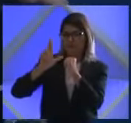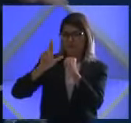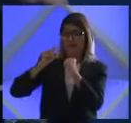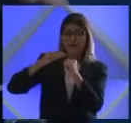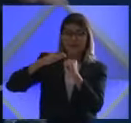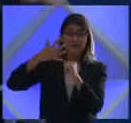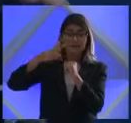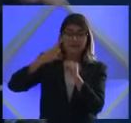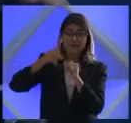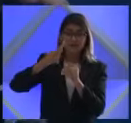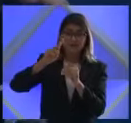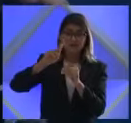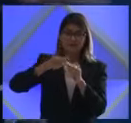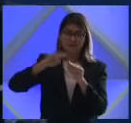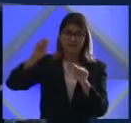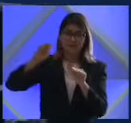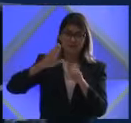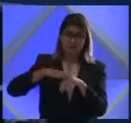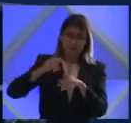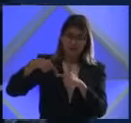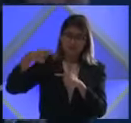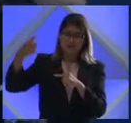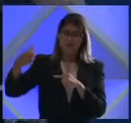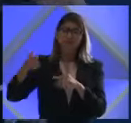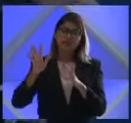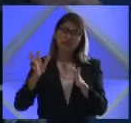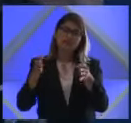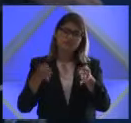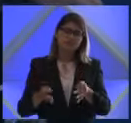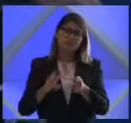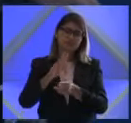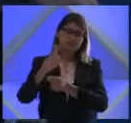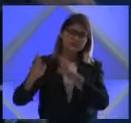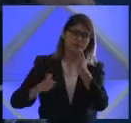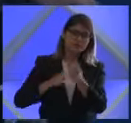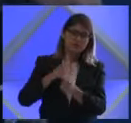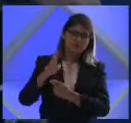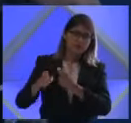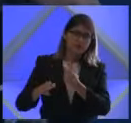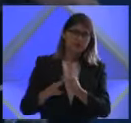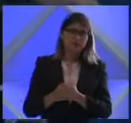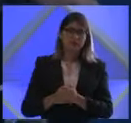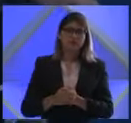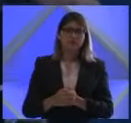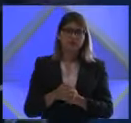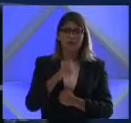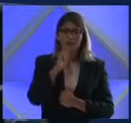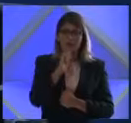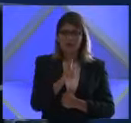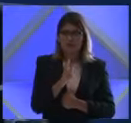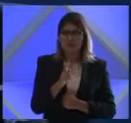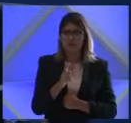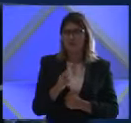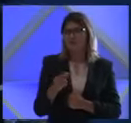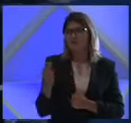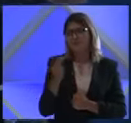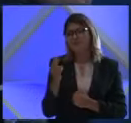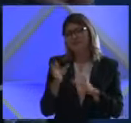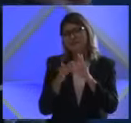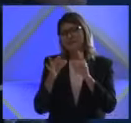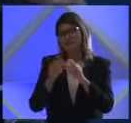estarán en el espacio aquí también conviene aclarar qué hay un poco de fantasía